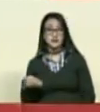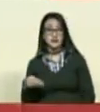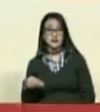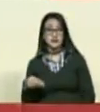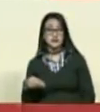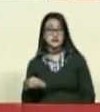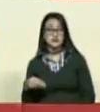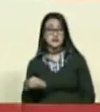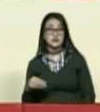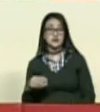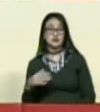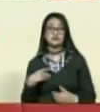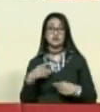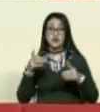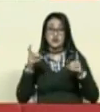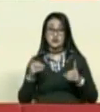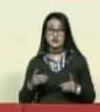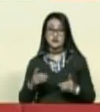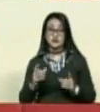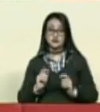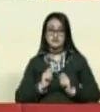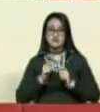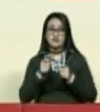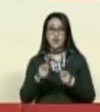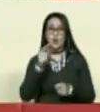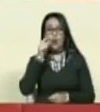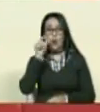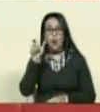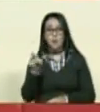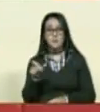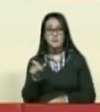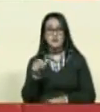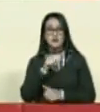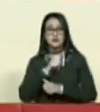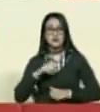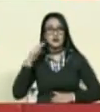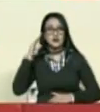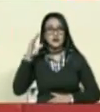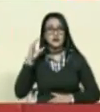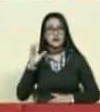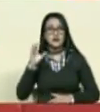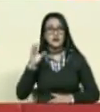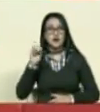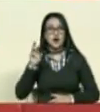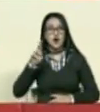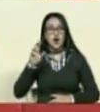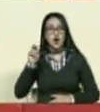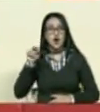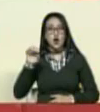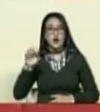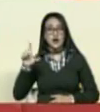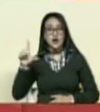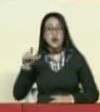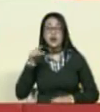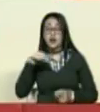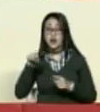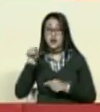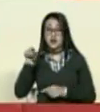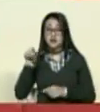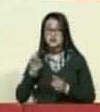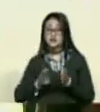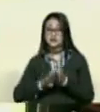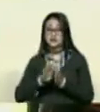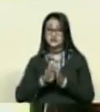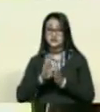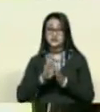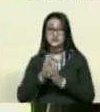he decidido designar a un hombre de la Fuerza Armada, al coronel Jorge Márquez, que viene a desarrollar y seguirá